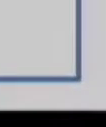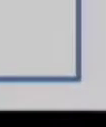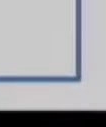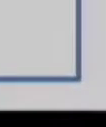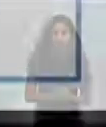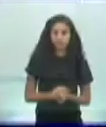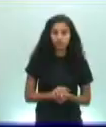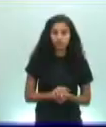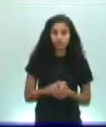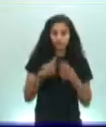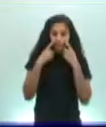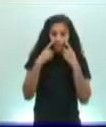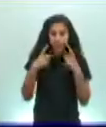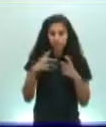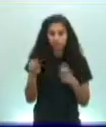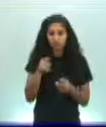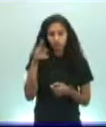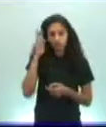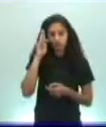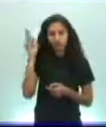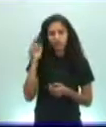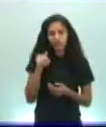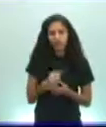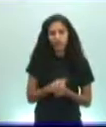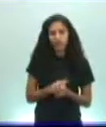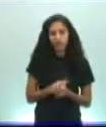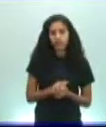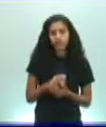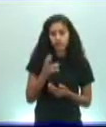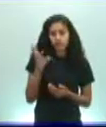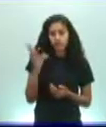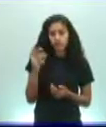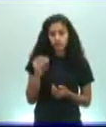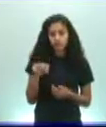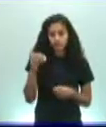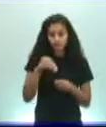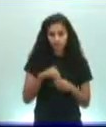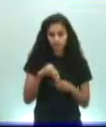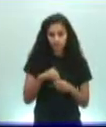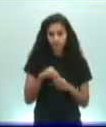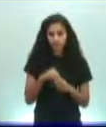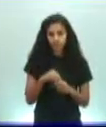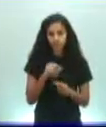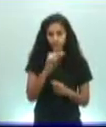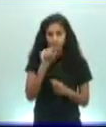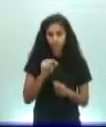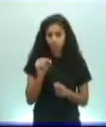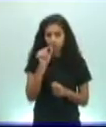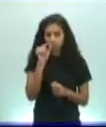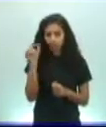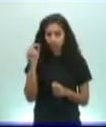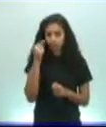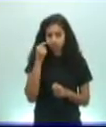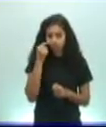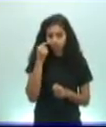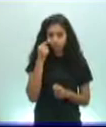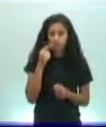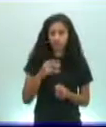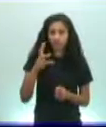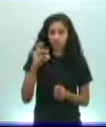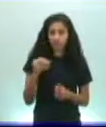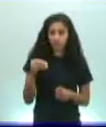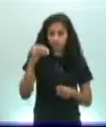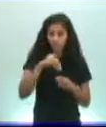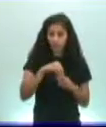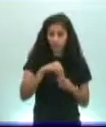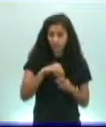Es importante que recuerdes los elementos que forman una raíz. Fíjense que el valor que está dentro